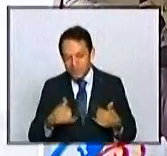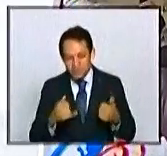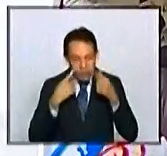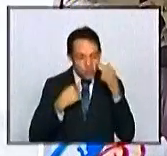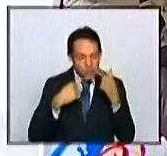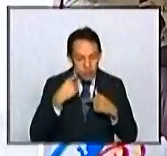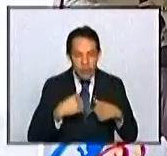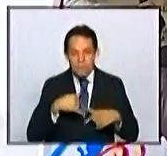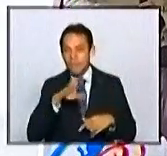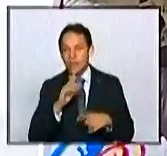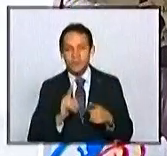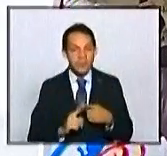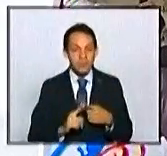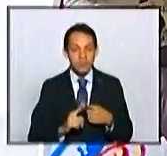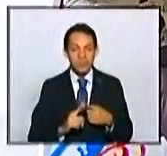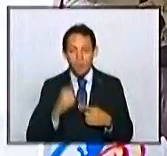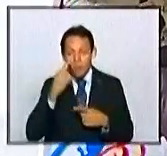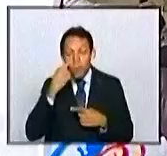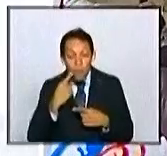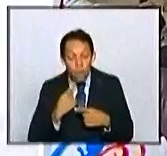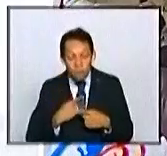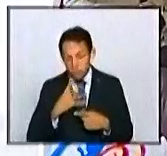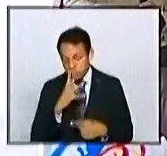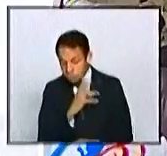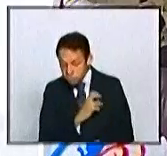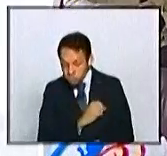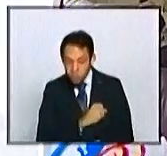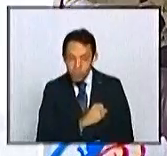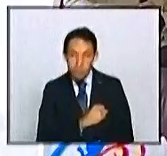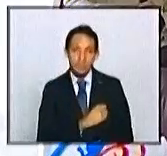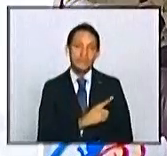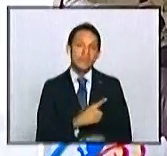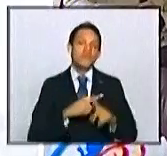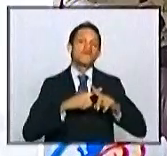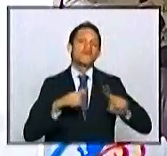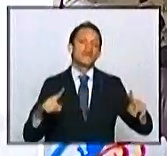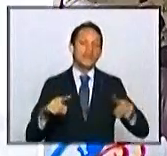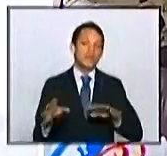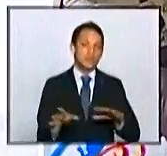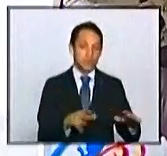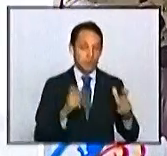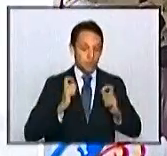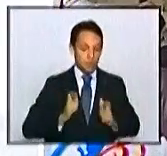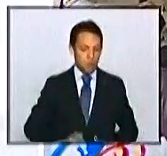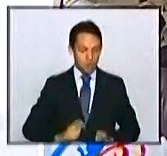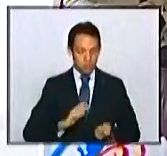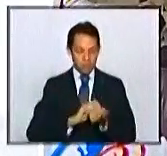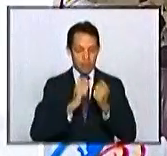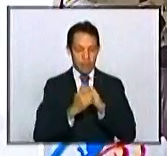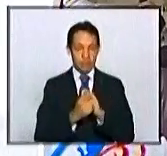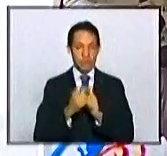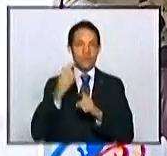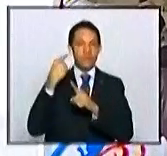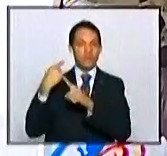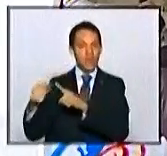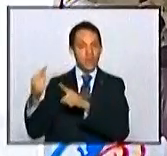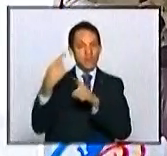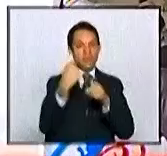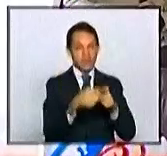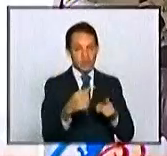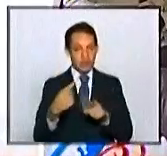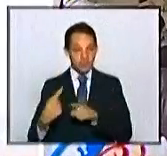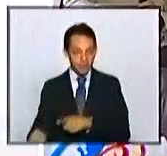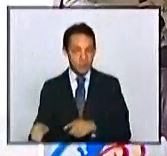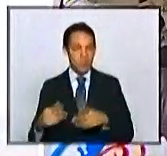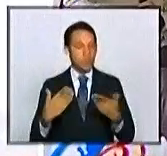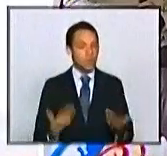lágrima. Pero así como la lágrima es todo en nuestro cuerpo. Lo que demuestra que los estados de felicidad